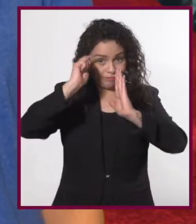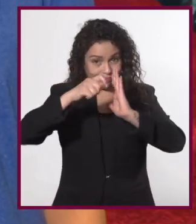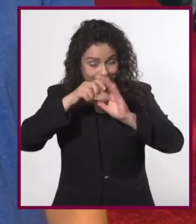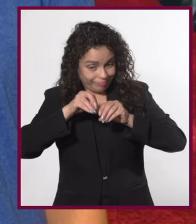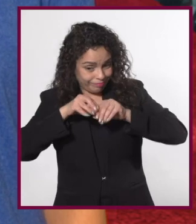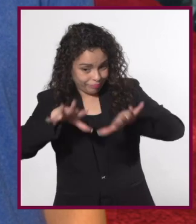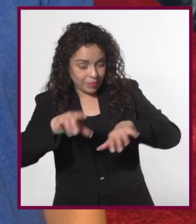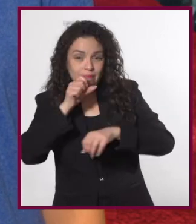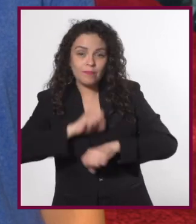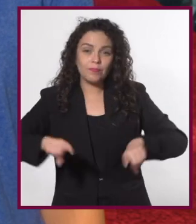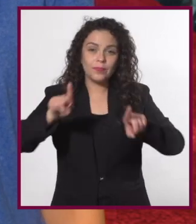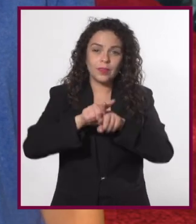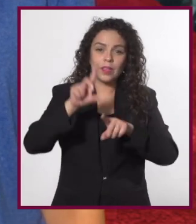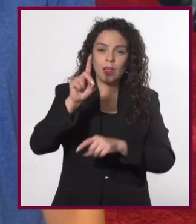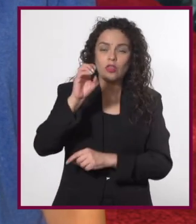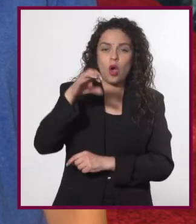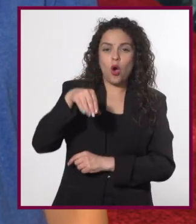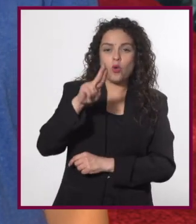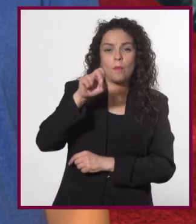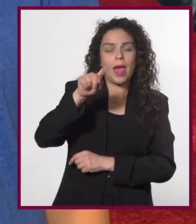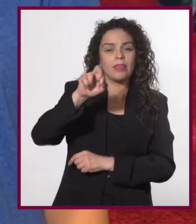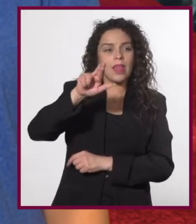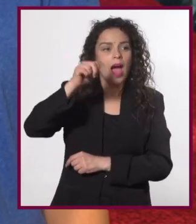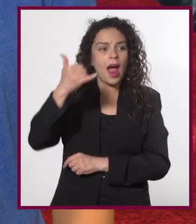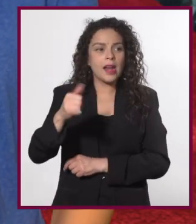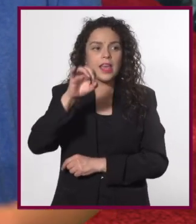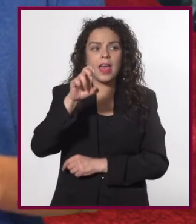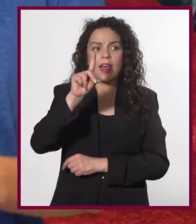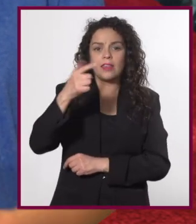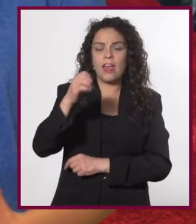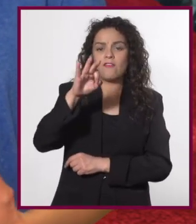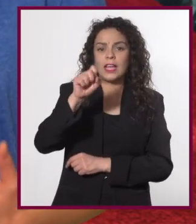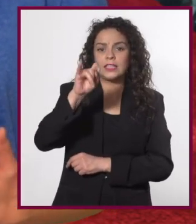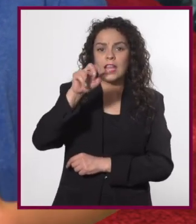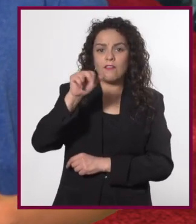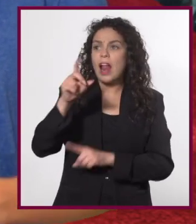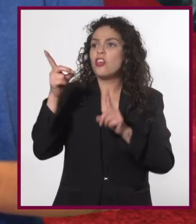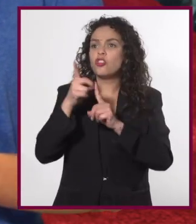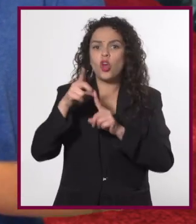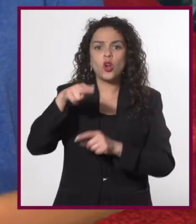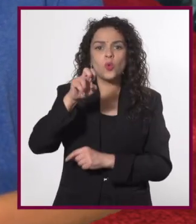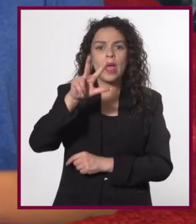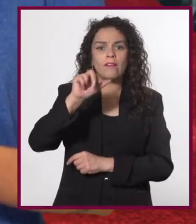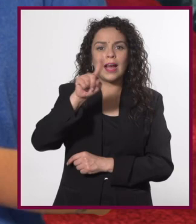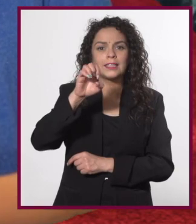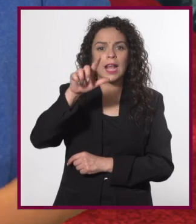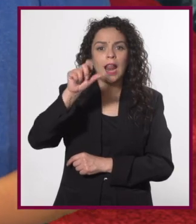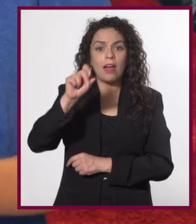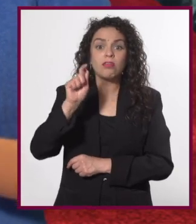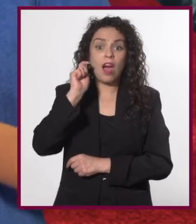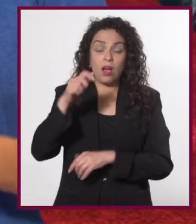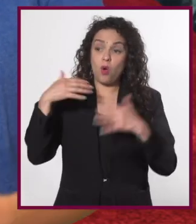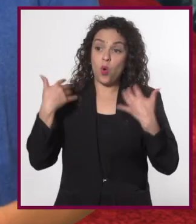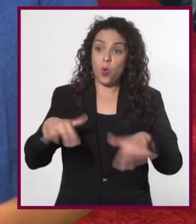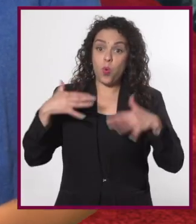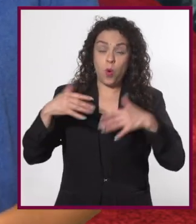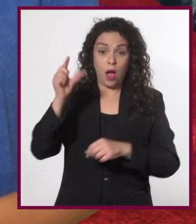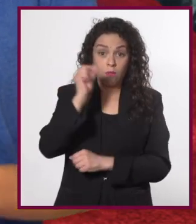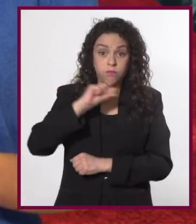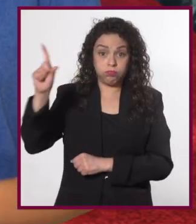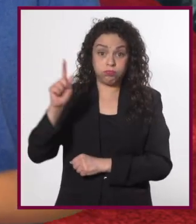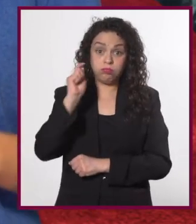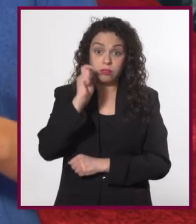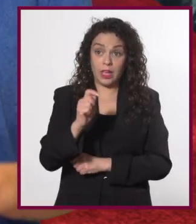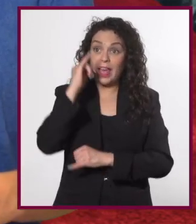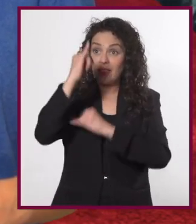También el Documentary Edge Festival de Nueva Zelanda destaca por su selección de prestigiosos documentales internacionales